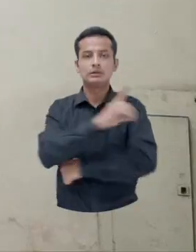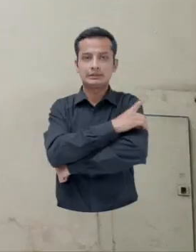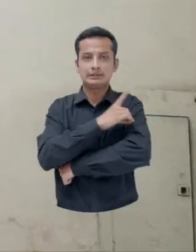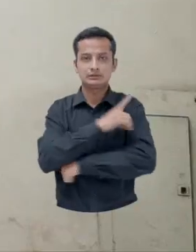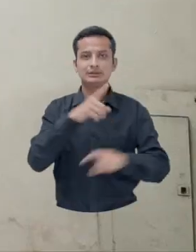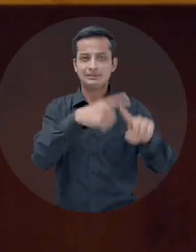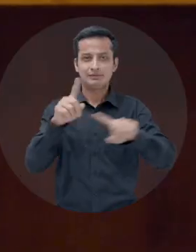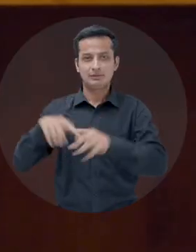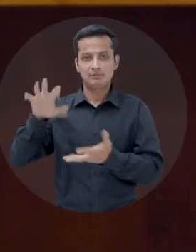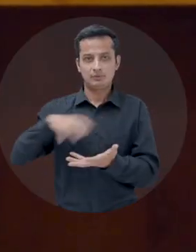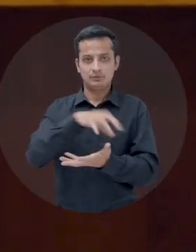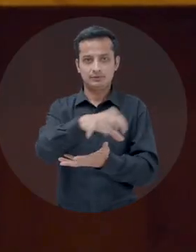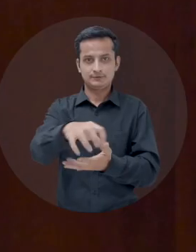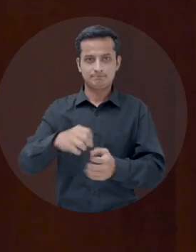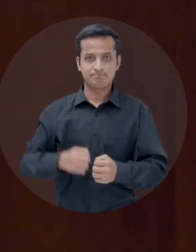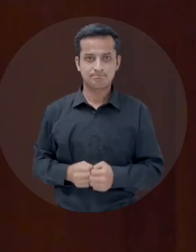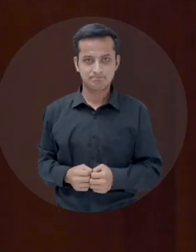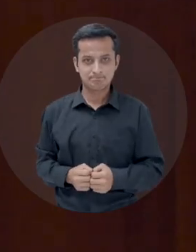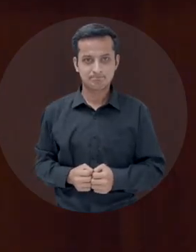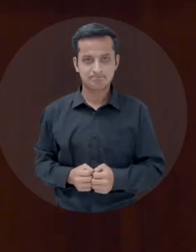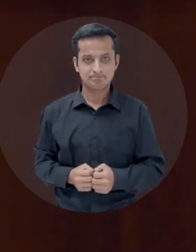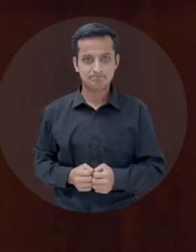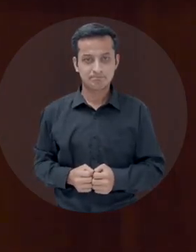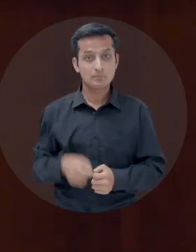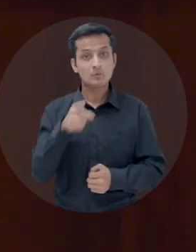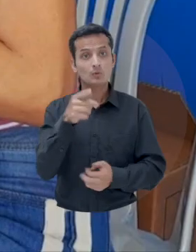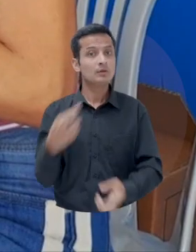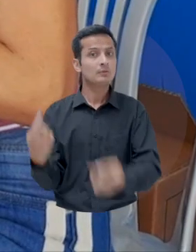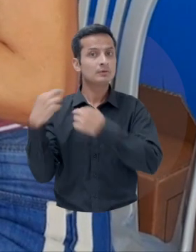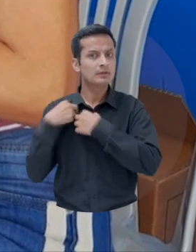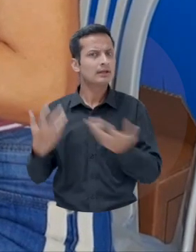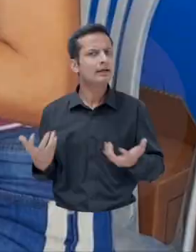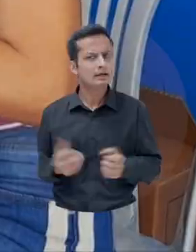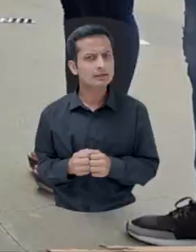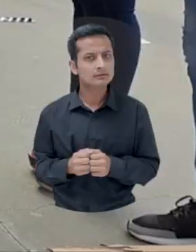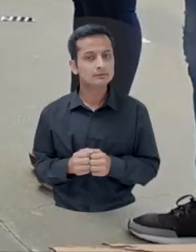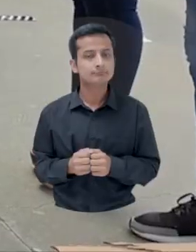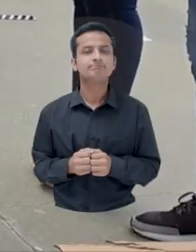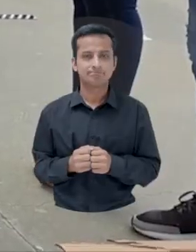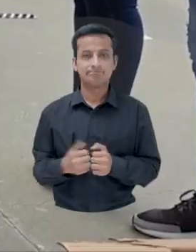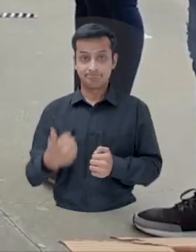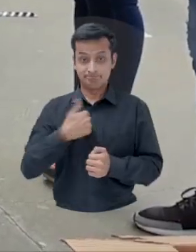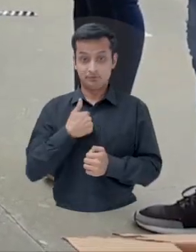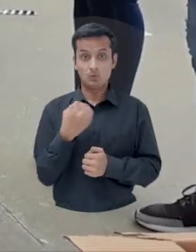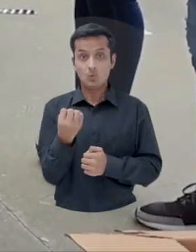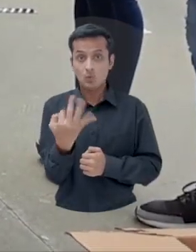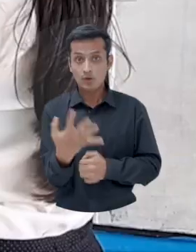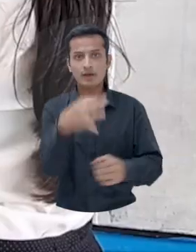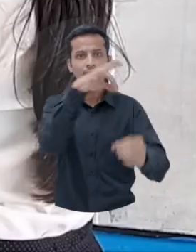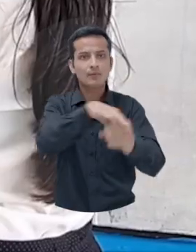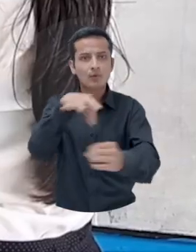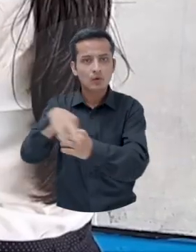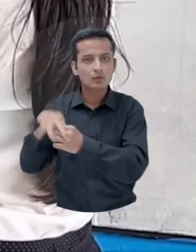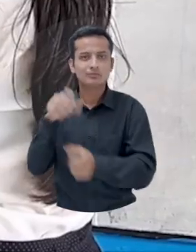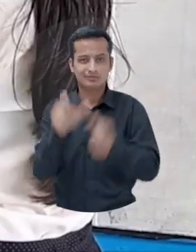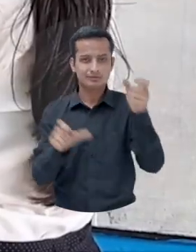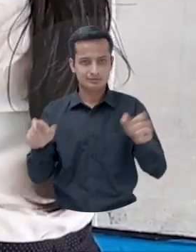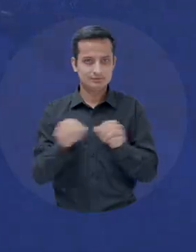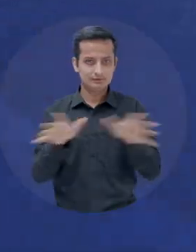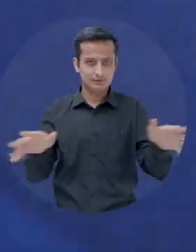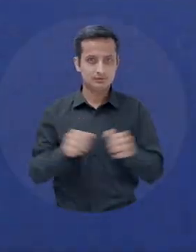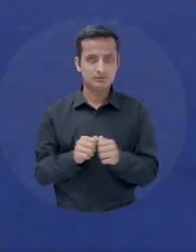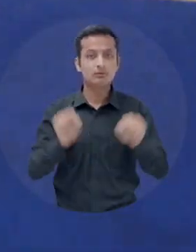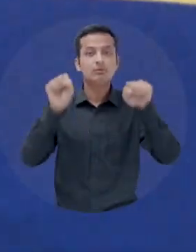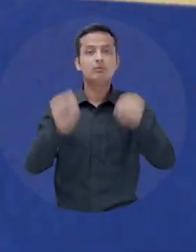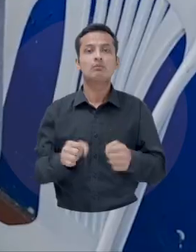en las 24 delegaciones provinciales electorales. Su principal tarea es la de receptar y escrutar los votos